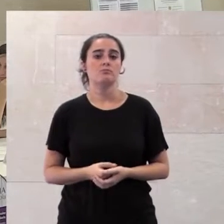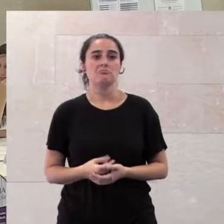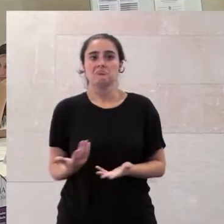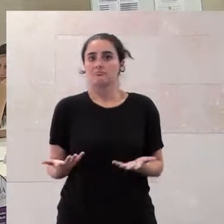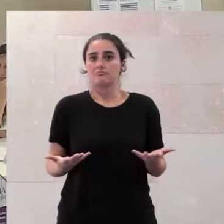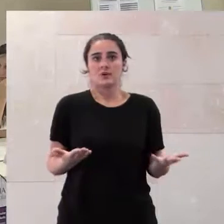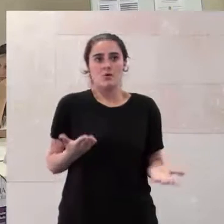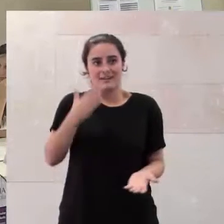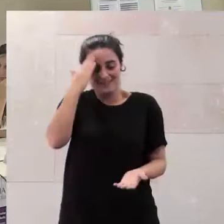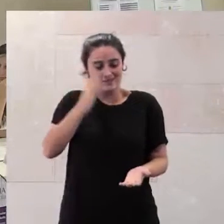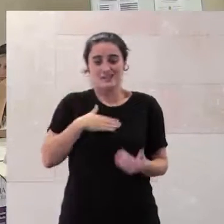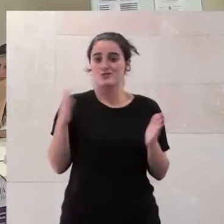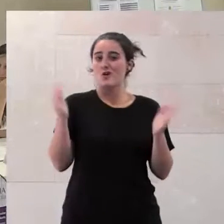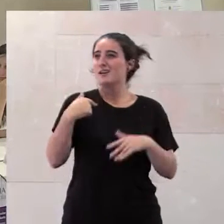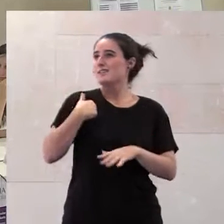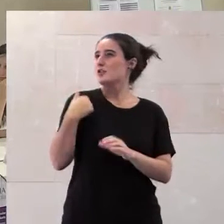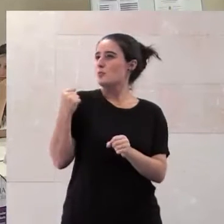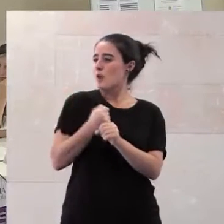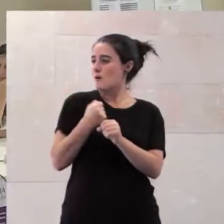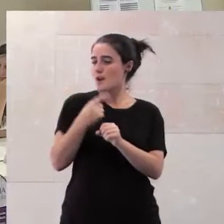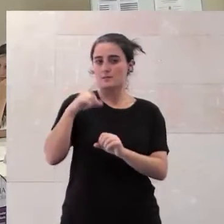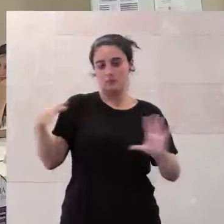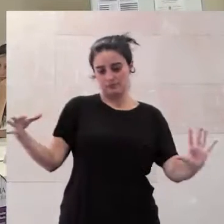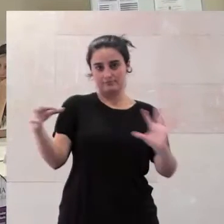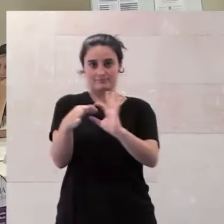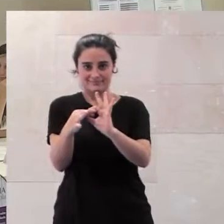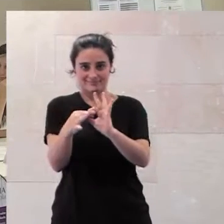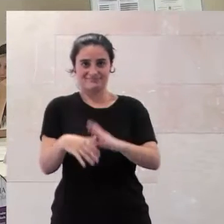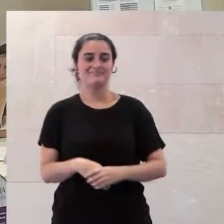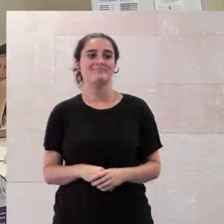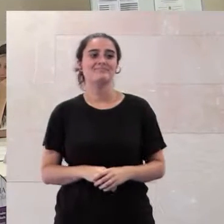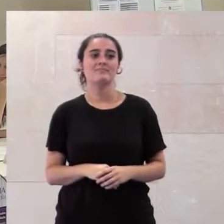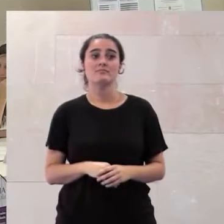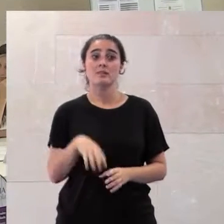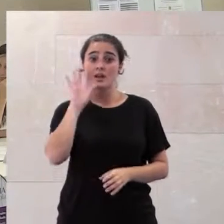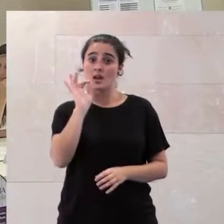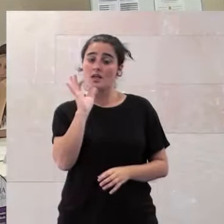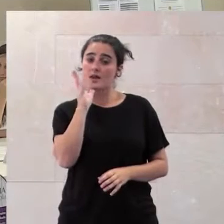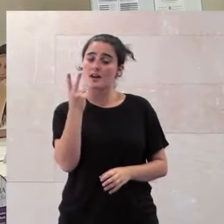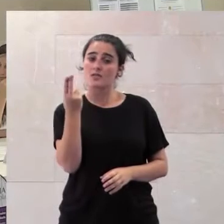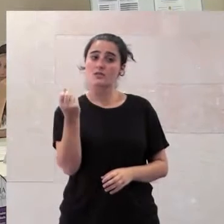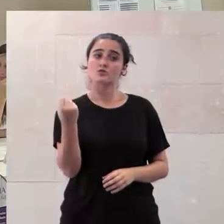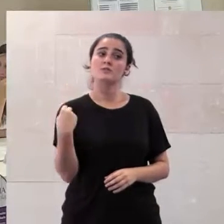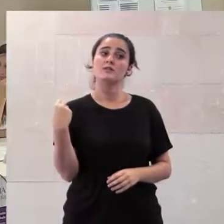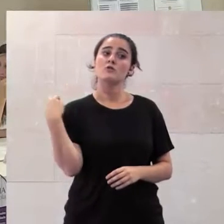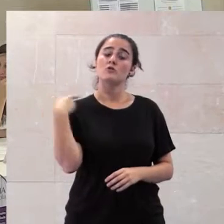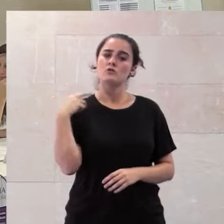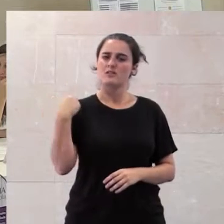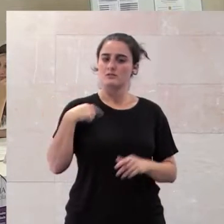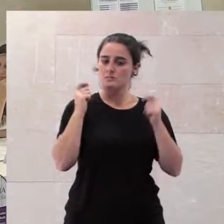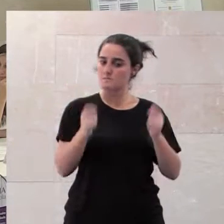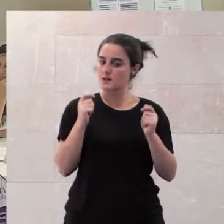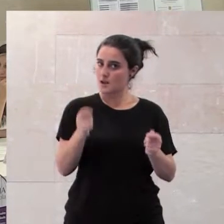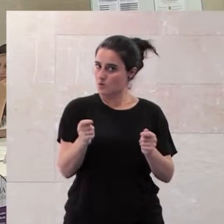Y no es casual también que laboralmente de alguna forma me haya vinculado también, ¿no? Es verdad que ahora desde 2012 estoy en Basauri, para mí es un